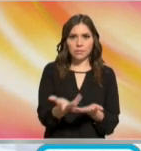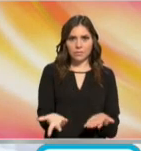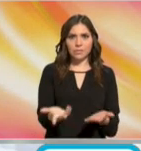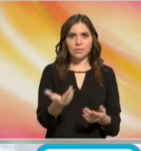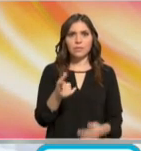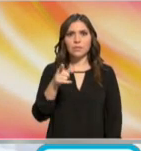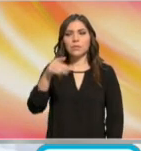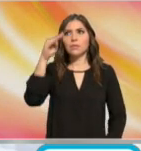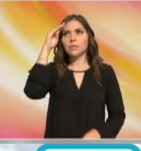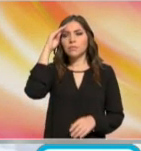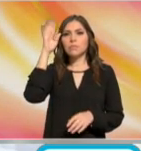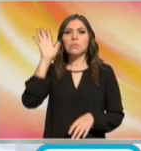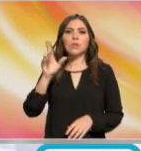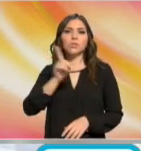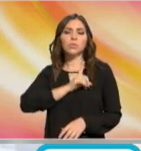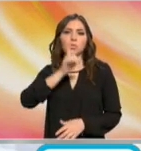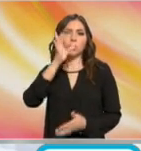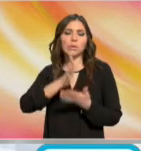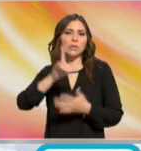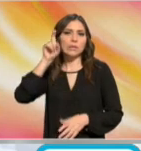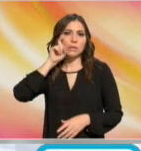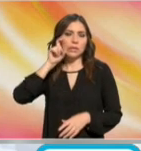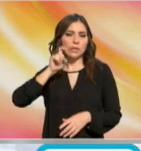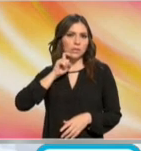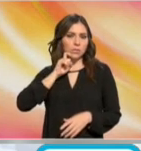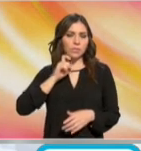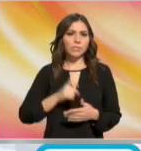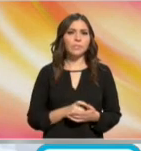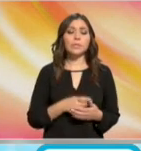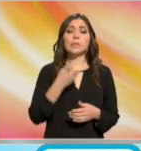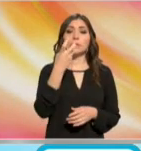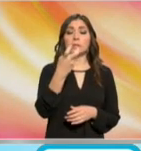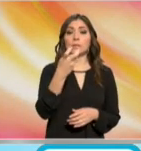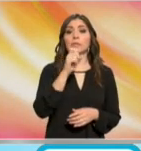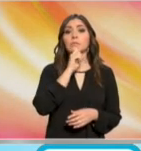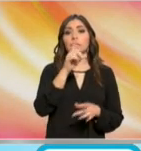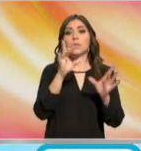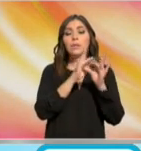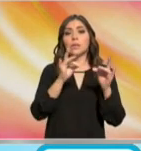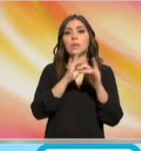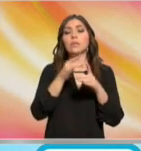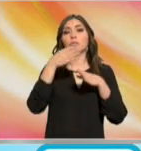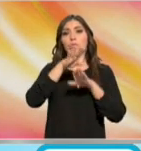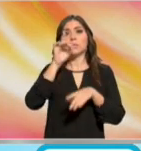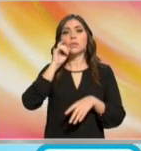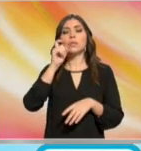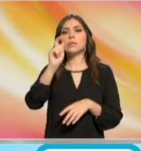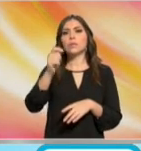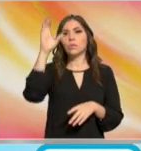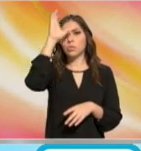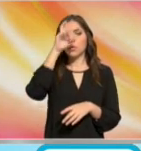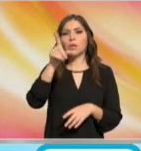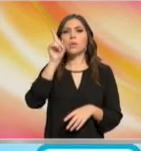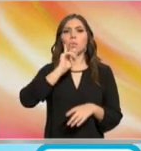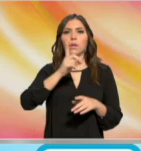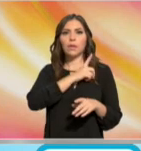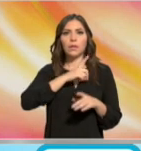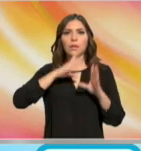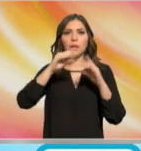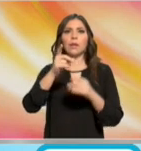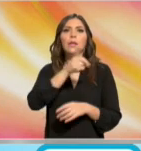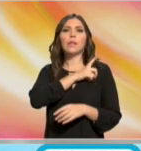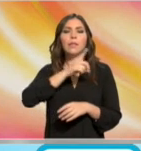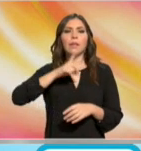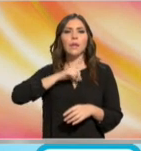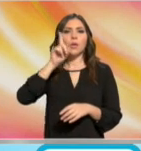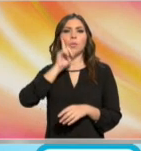suspensivos, interpretas sexo. Claro. Este tiene que ver con un tema cultural. A las mujeres se nos enseña que nosotros nos tenemos que dar a